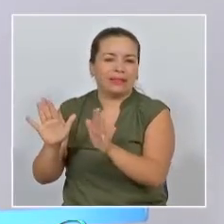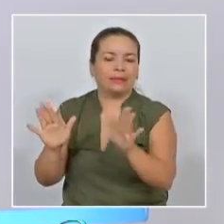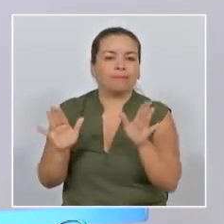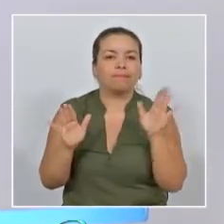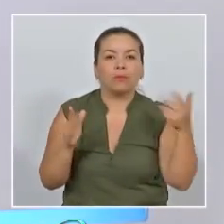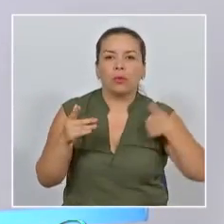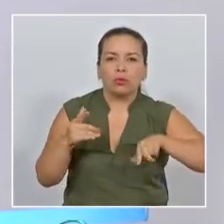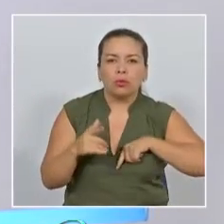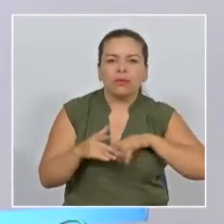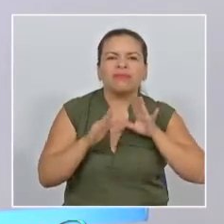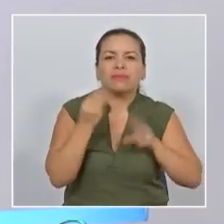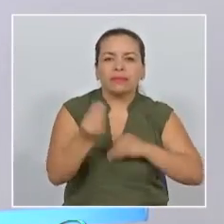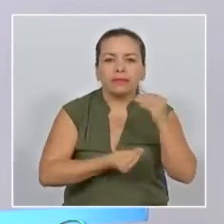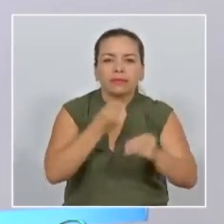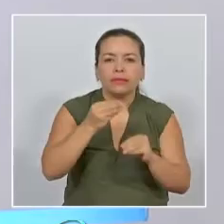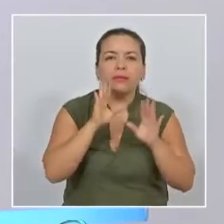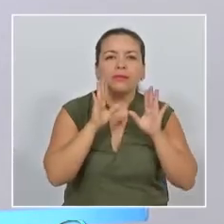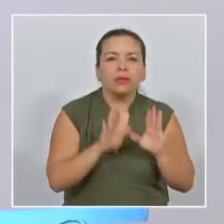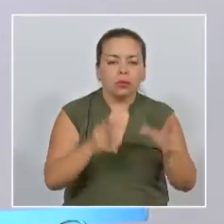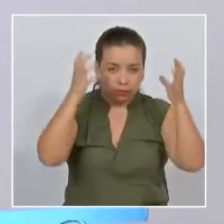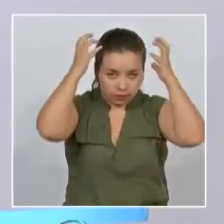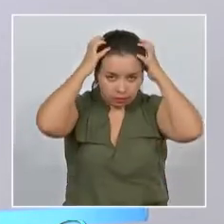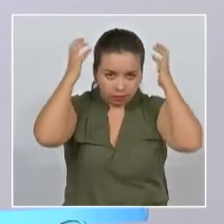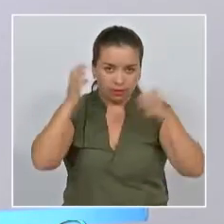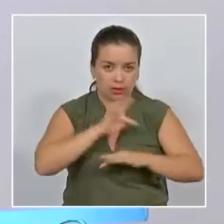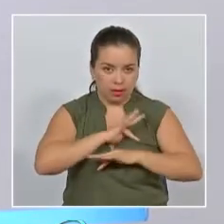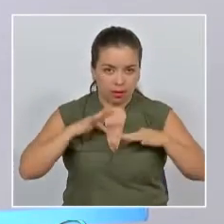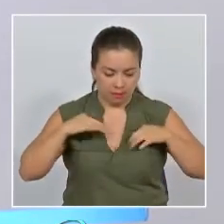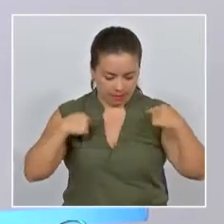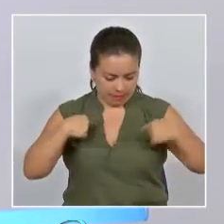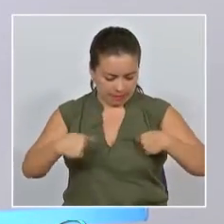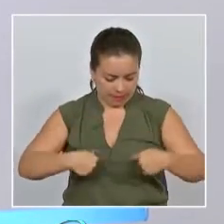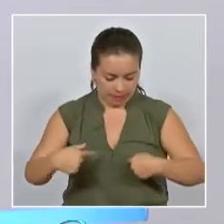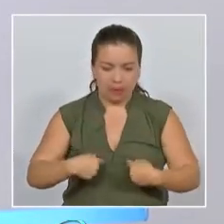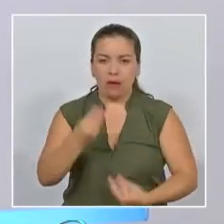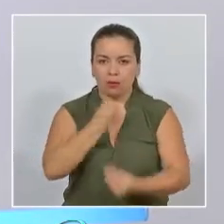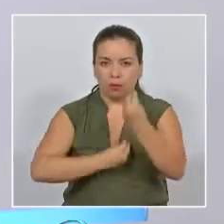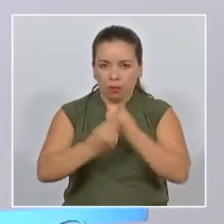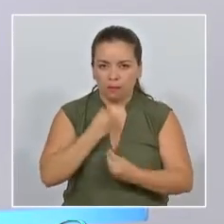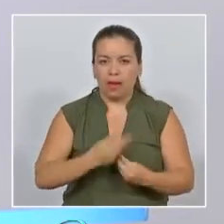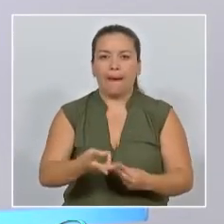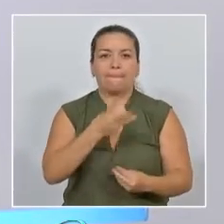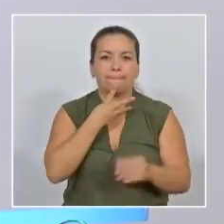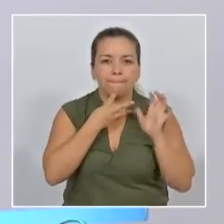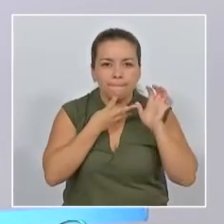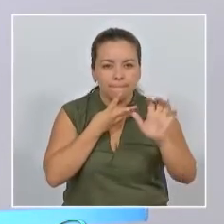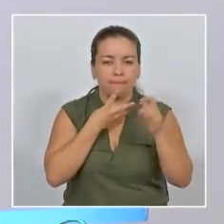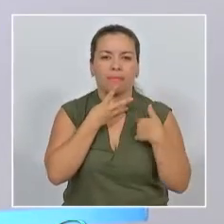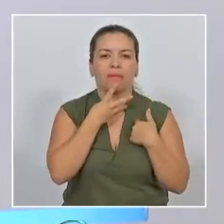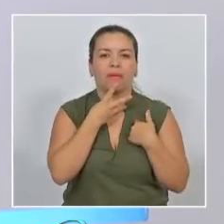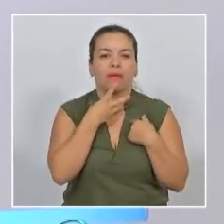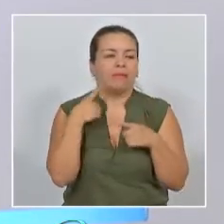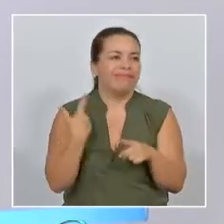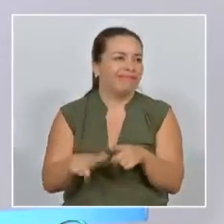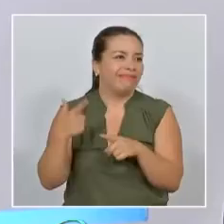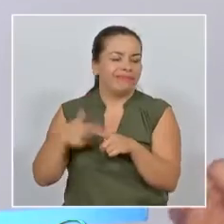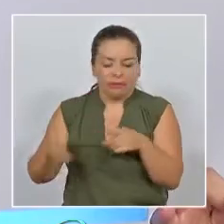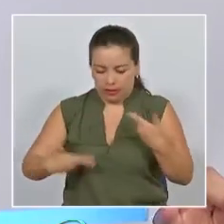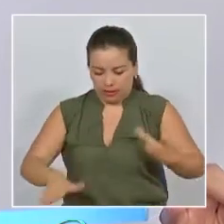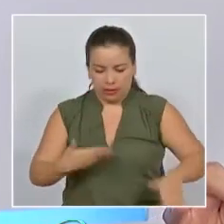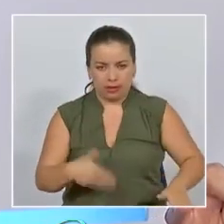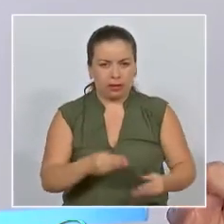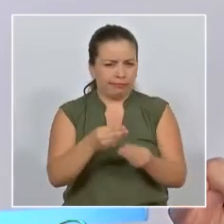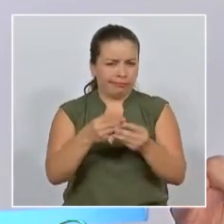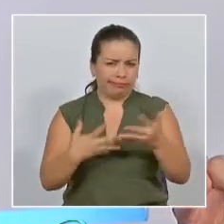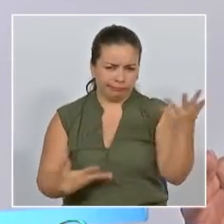¿nosotros qué hacemos? Apiterapia, terapia neural, acupuntura, dietas, ayunos, enemas, desintoxicaciones y mil